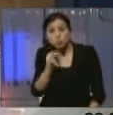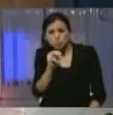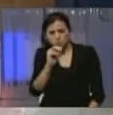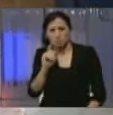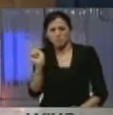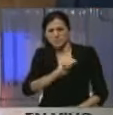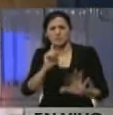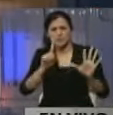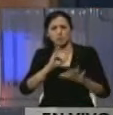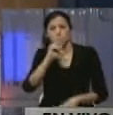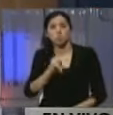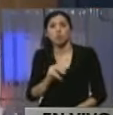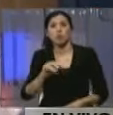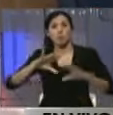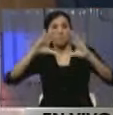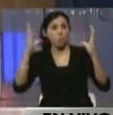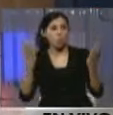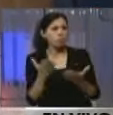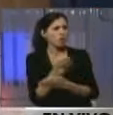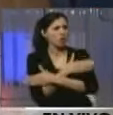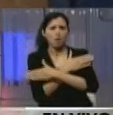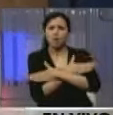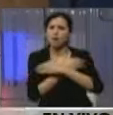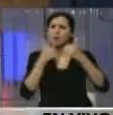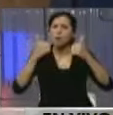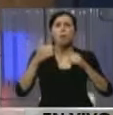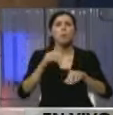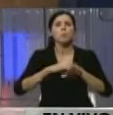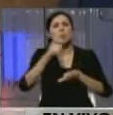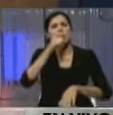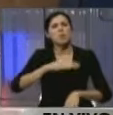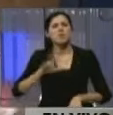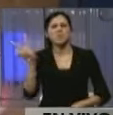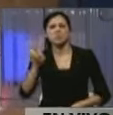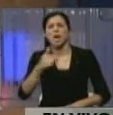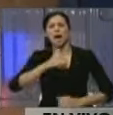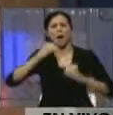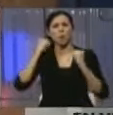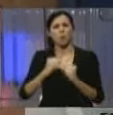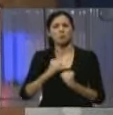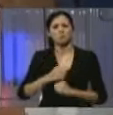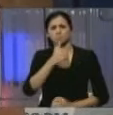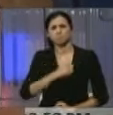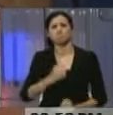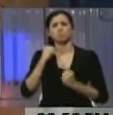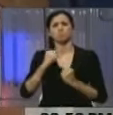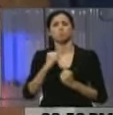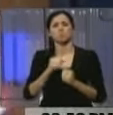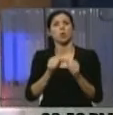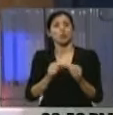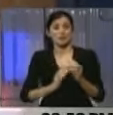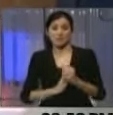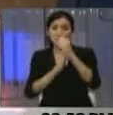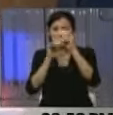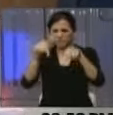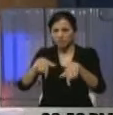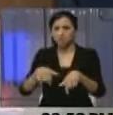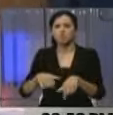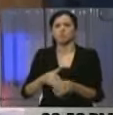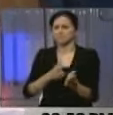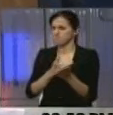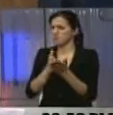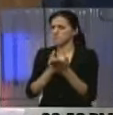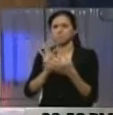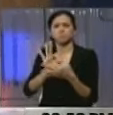pueblos del mundo por la resistencia de nuestro pueblo, por su liderazgo que supo continuar con lealtad